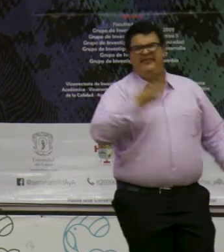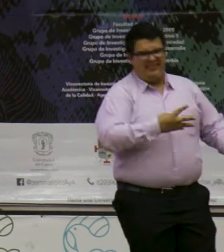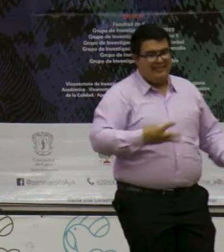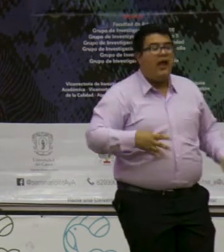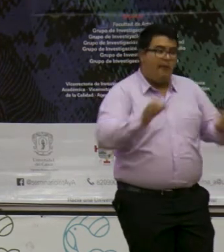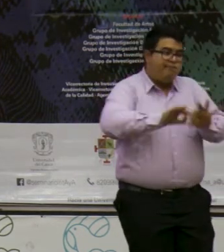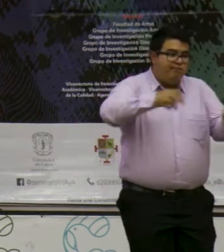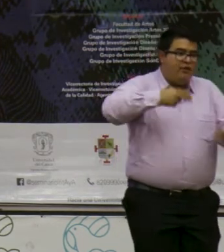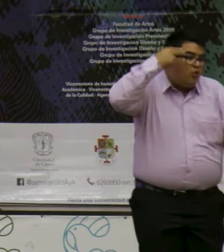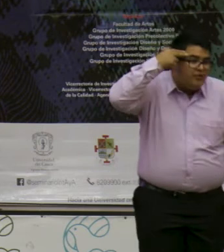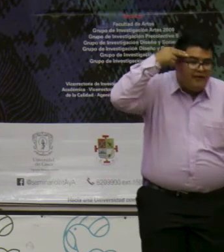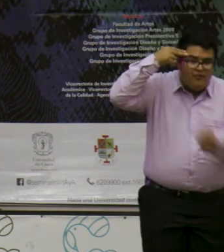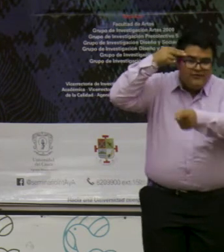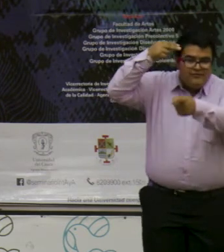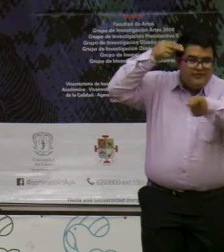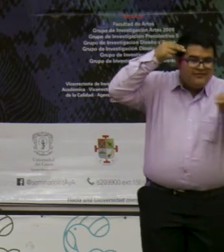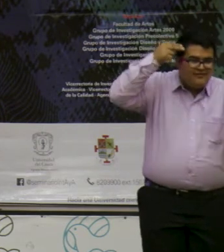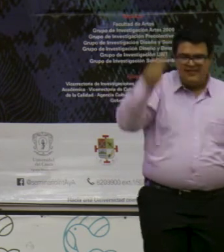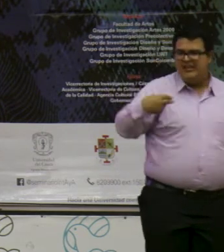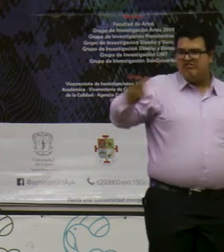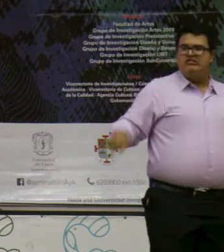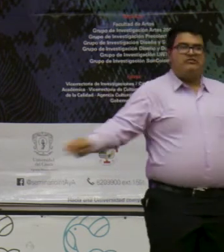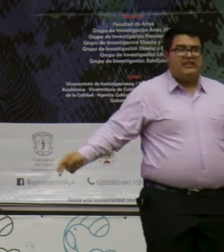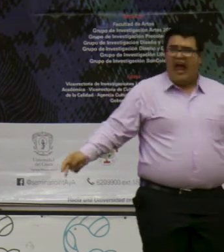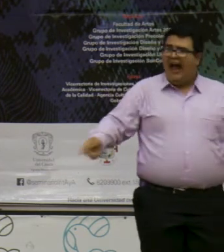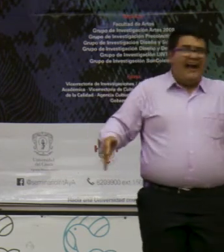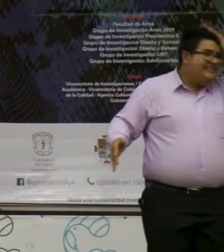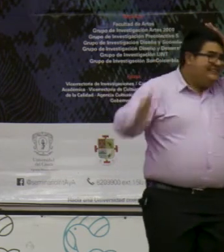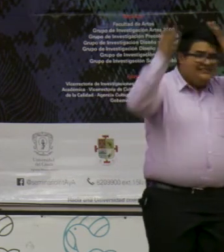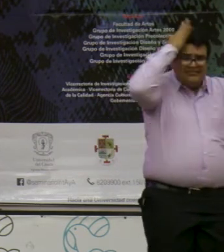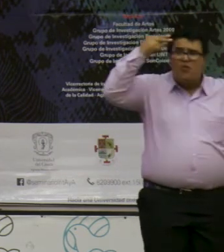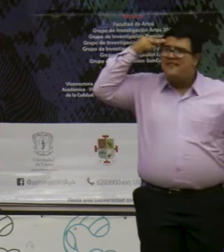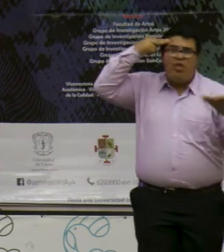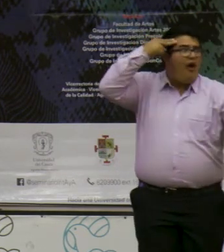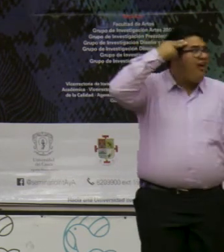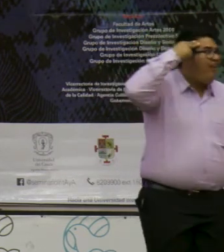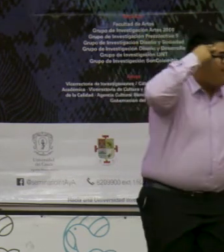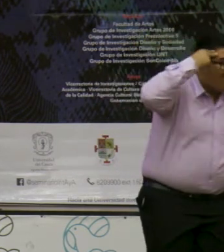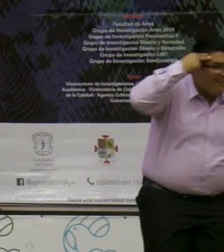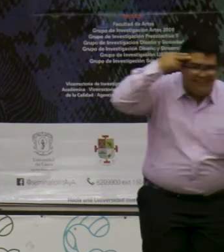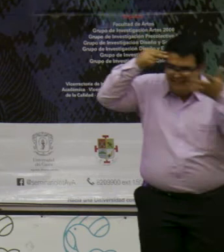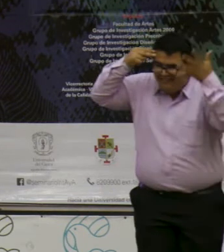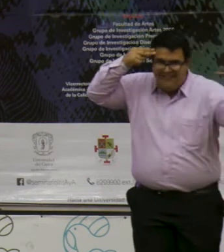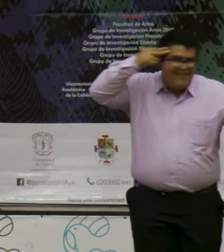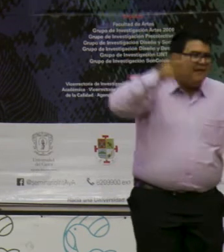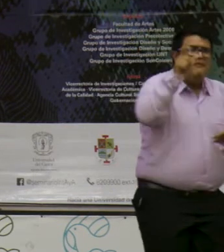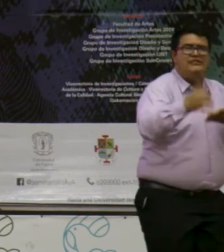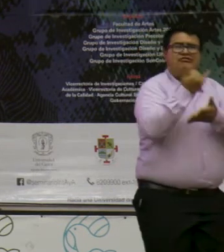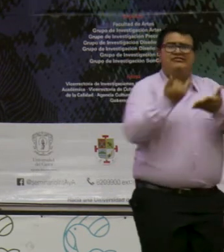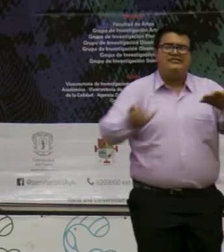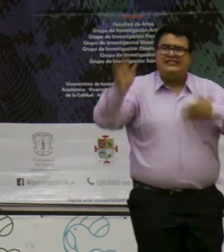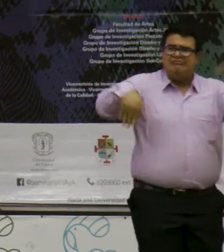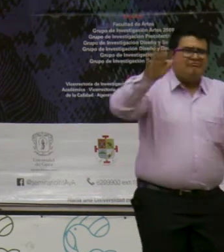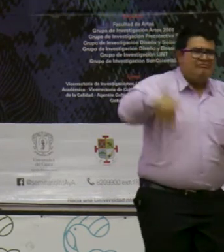en todos lados, pero todo el mundo la desprecia. Pero que cuando se necesita, tráiganla, por favor. Necesitamos ilustradores,